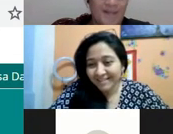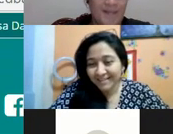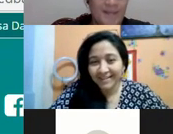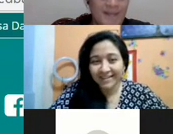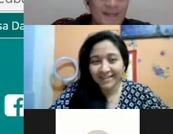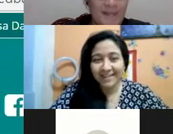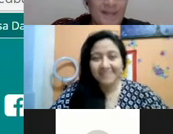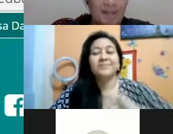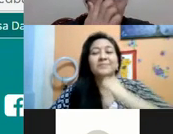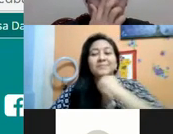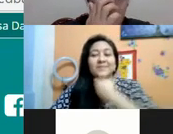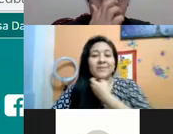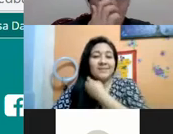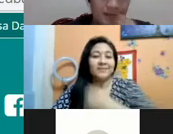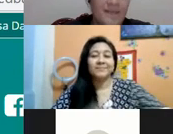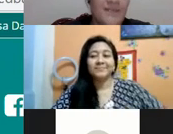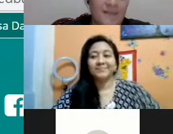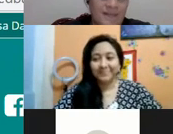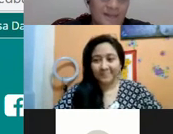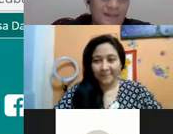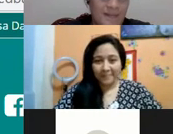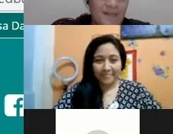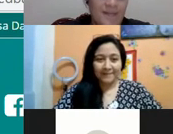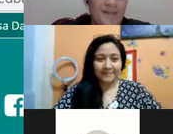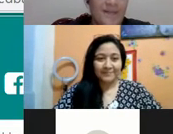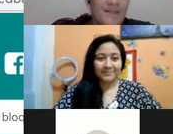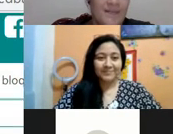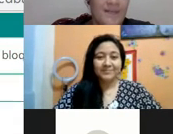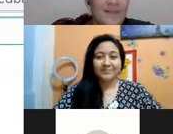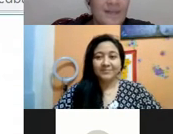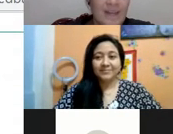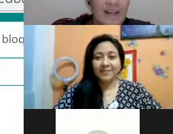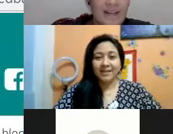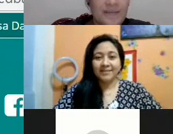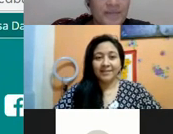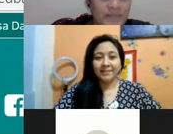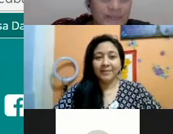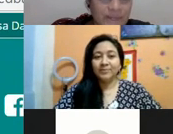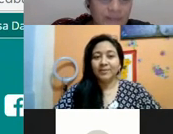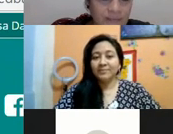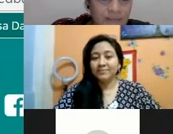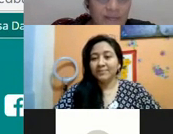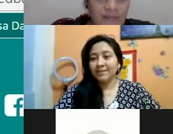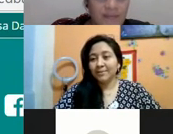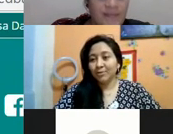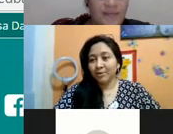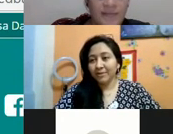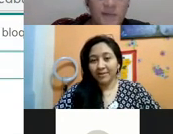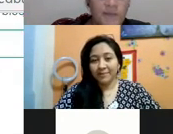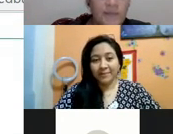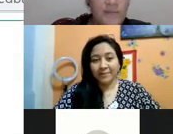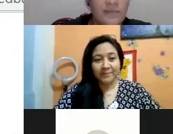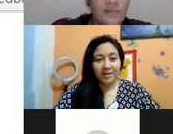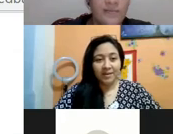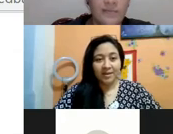Gracias. Así. Se ve así. Ah, ya veo. Ya, ahí está la pregunta. Es que se abrió otra